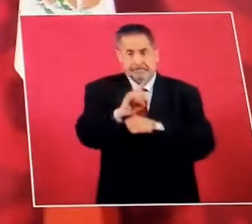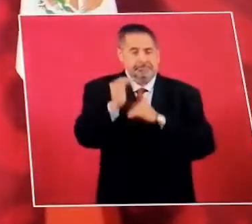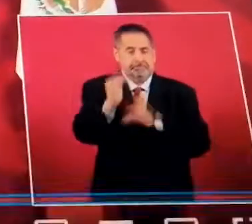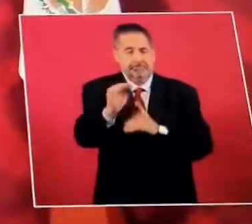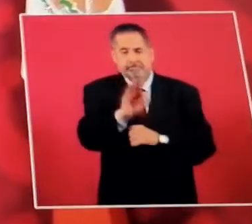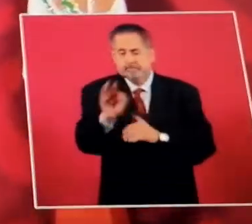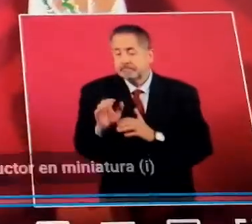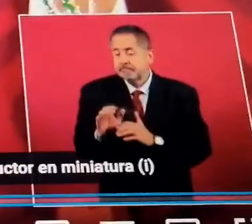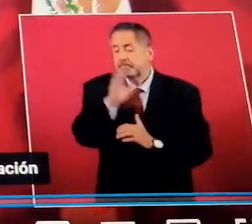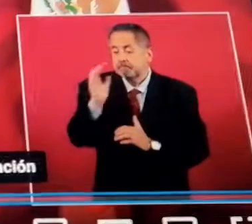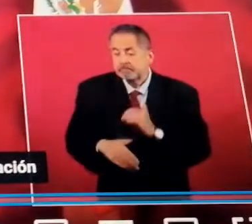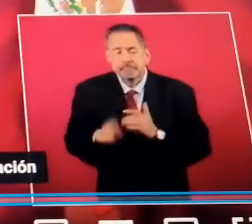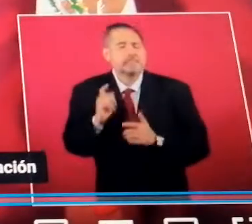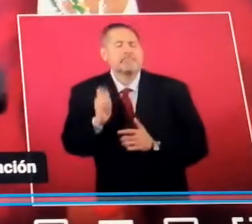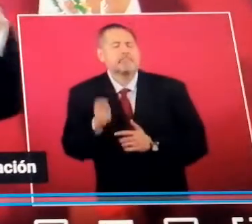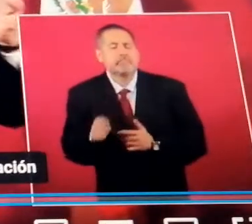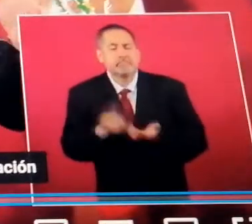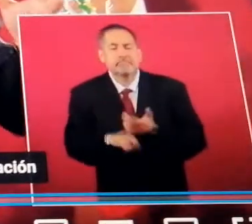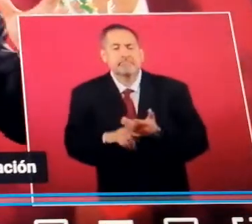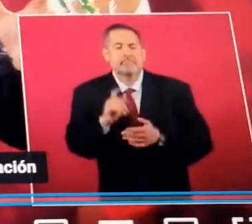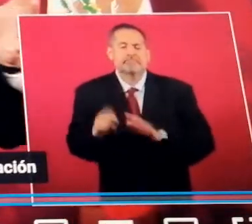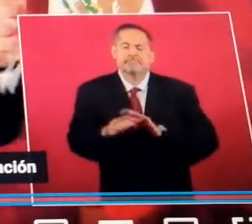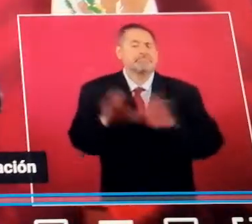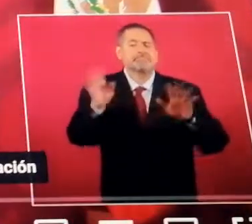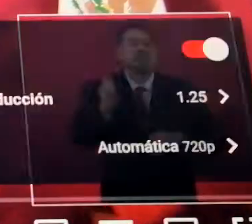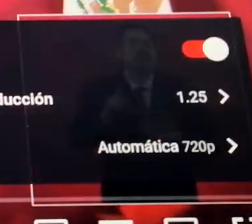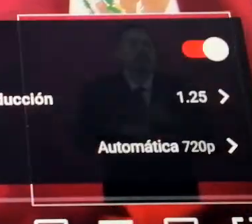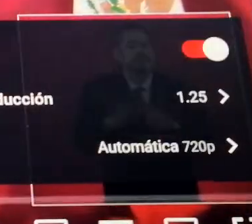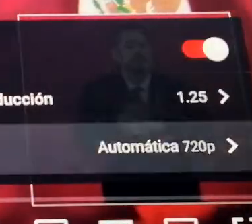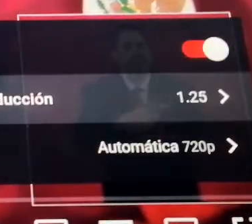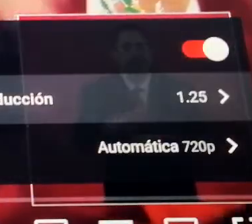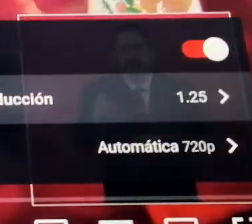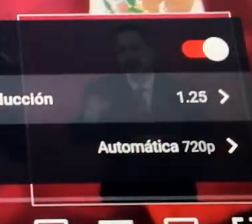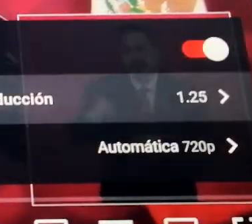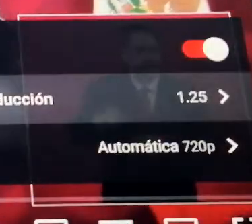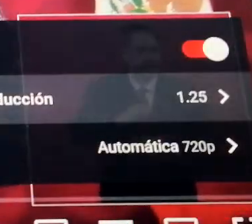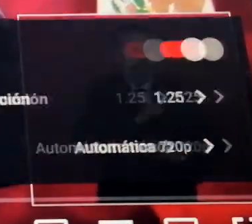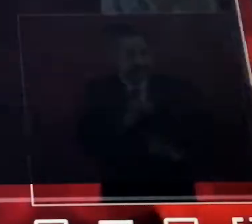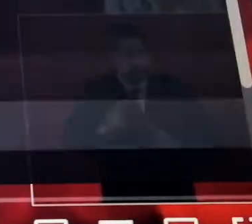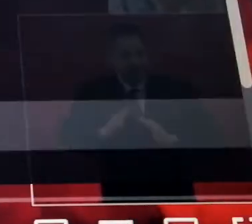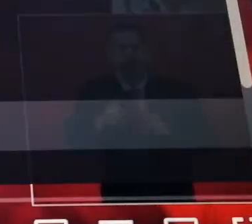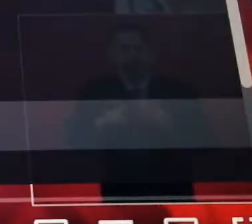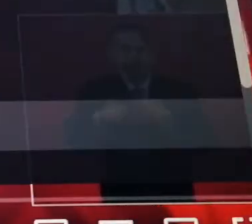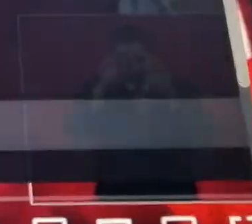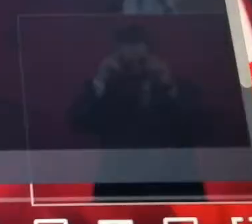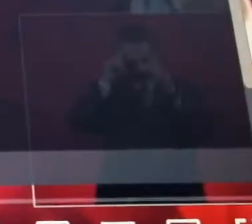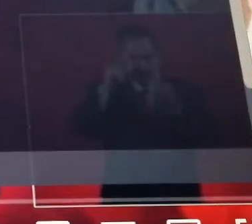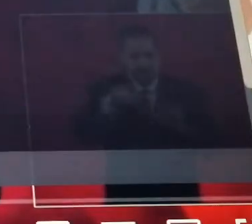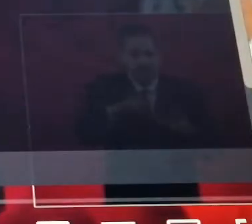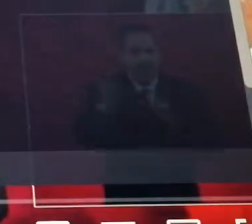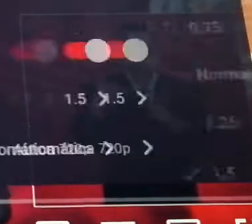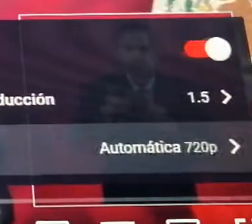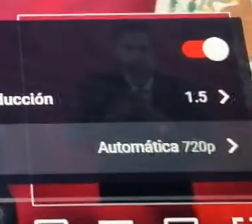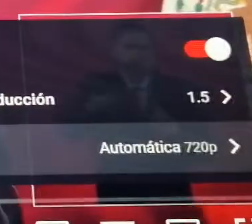al concluirse, implicaría que ya el Ejército y la Marina no podrían